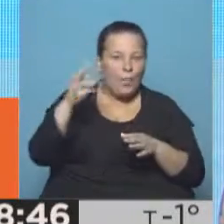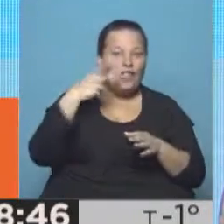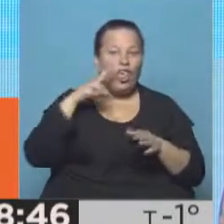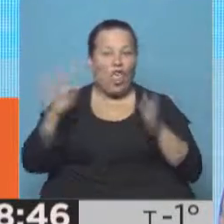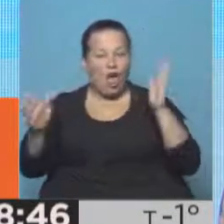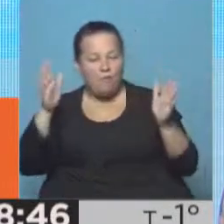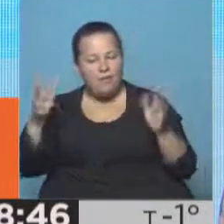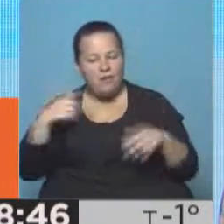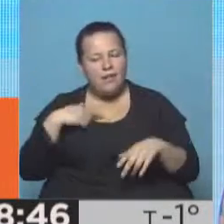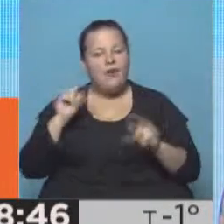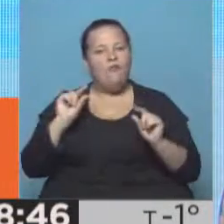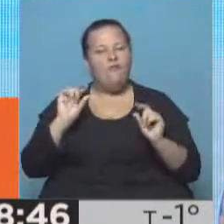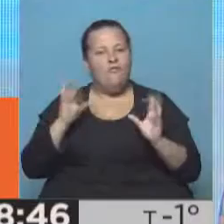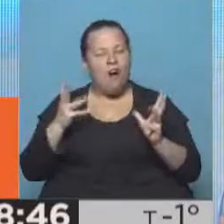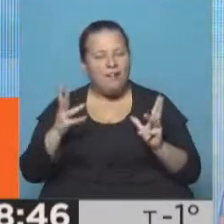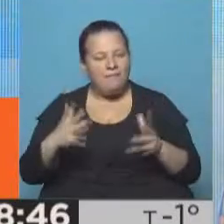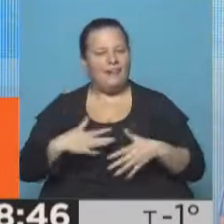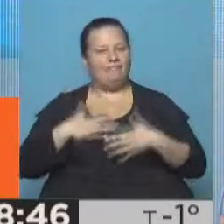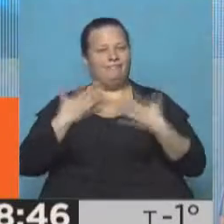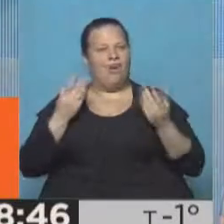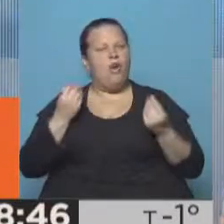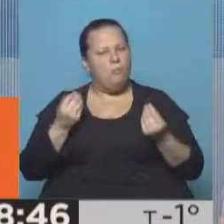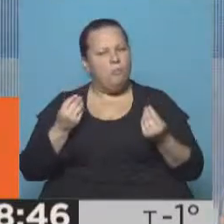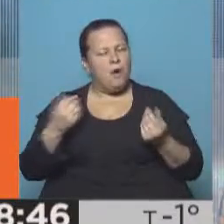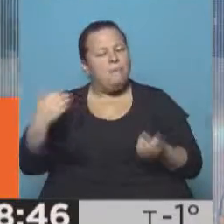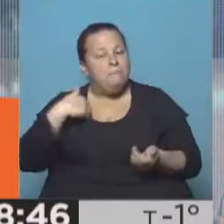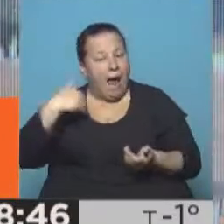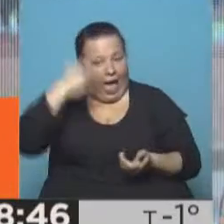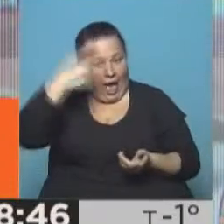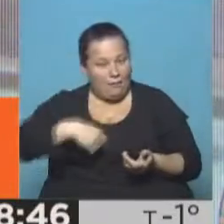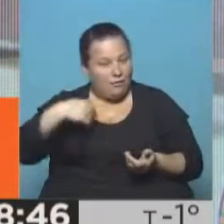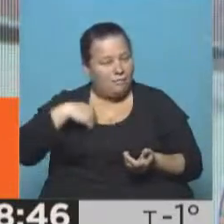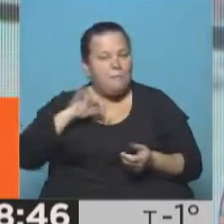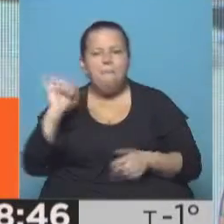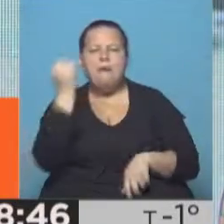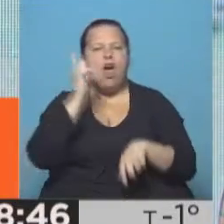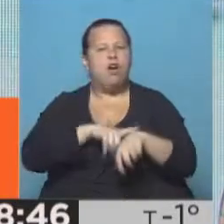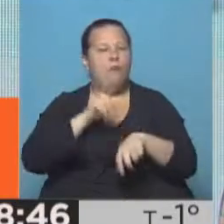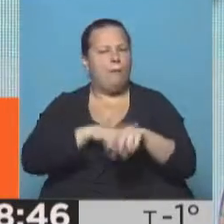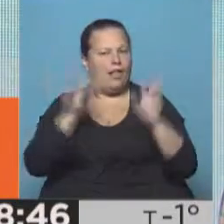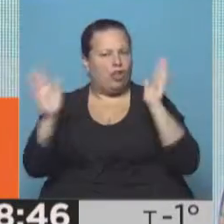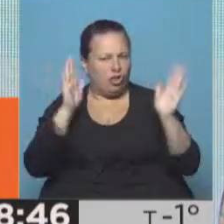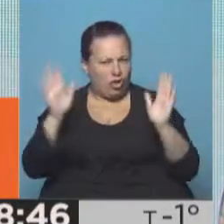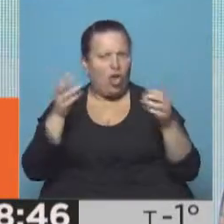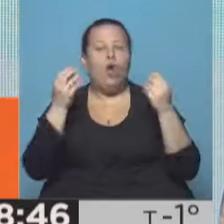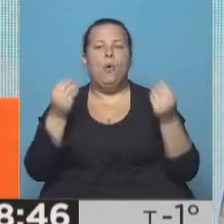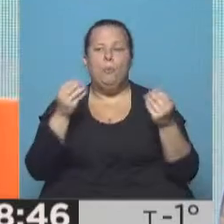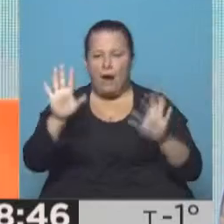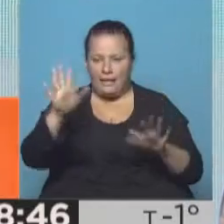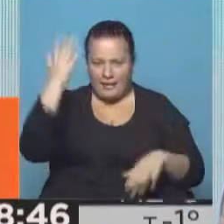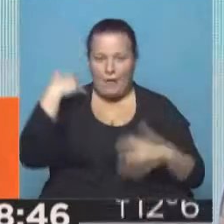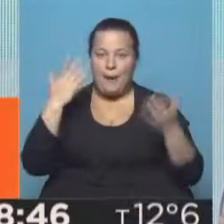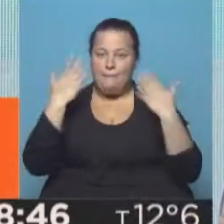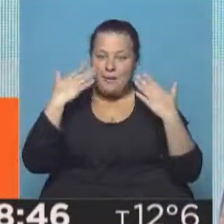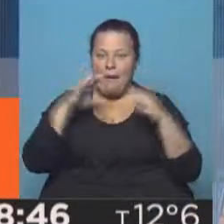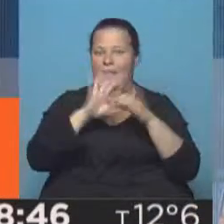2000, me dio un regocijo, porque dije, para mí personalmente fue mi mejor tiempo, porque tuvimos la